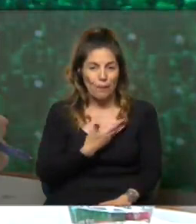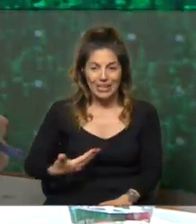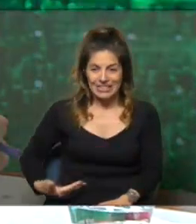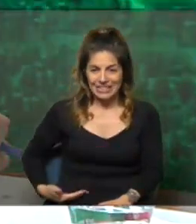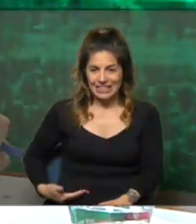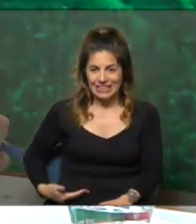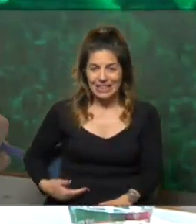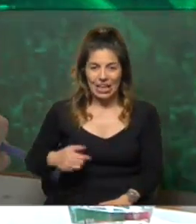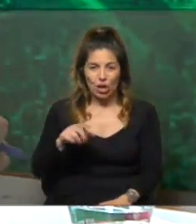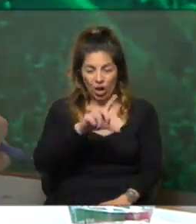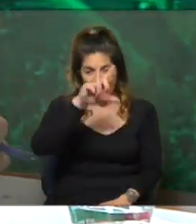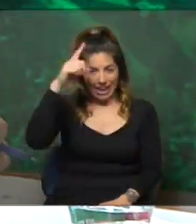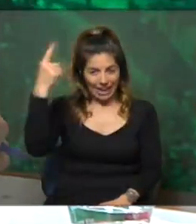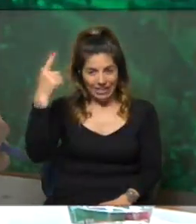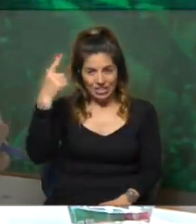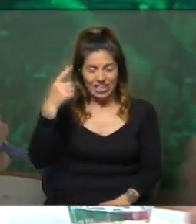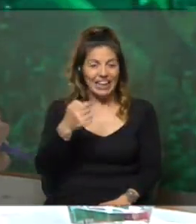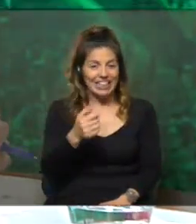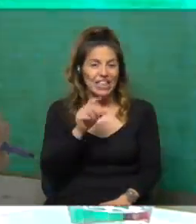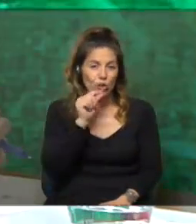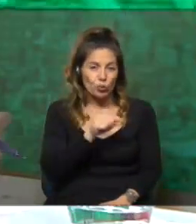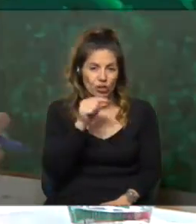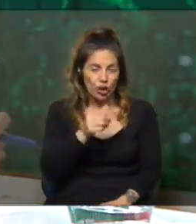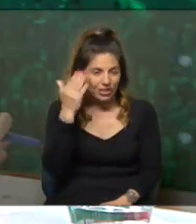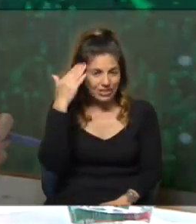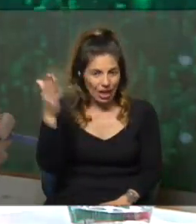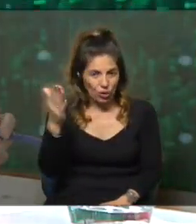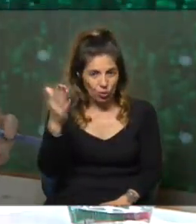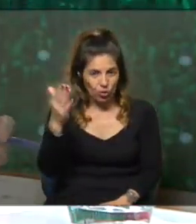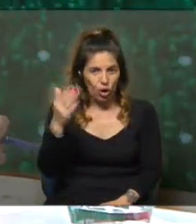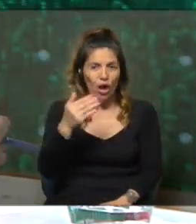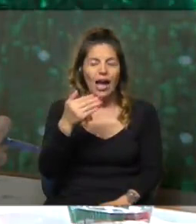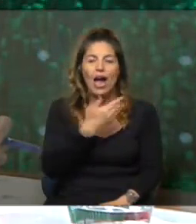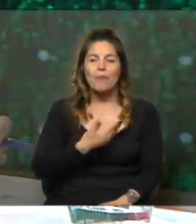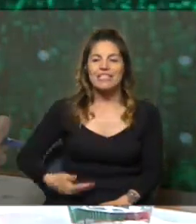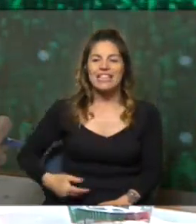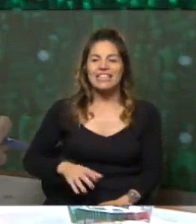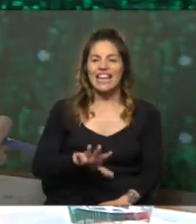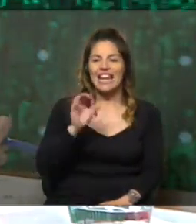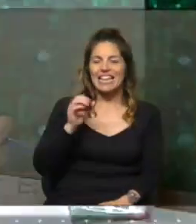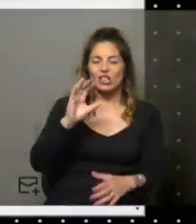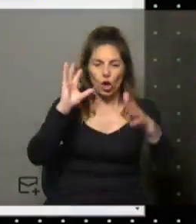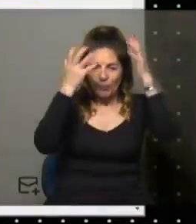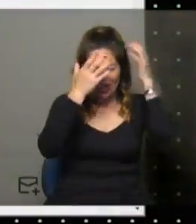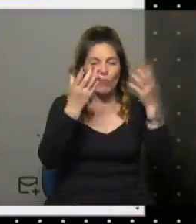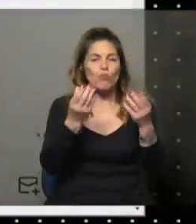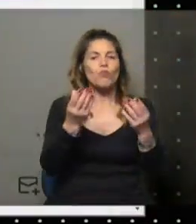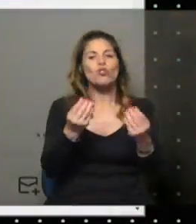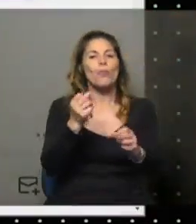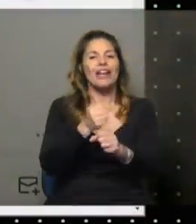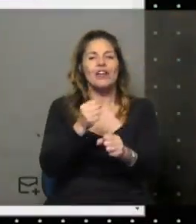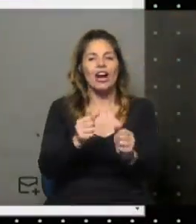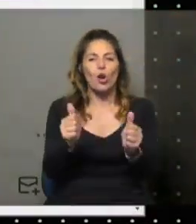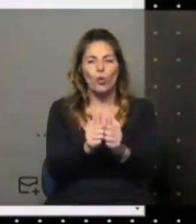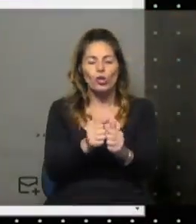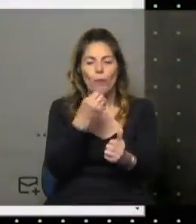caso del nuestro Luis la calle Pou acaba de twitear saludo al presidente electo Javier Miley tenemos mucho para trabajar en conjunto y para mejorar